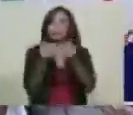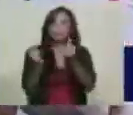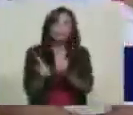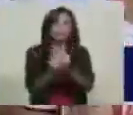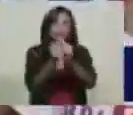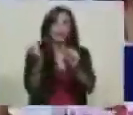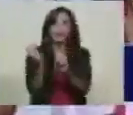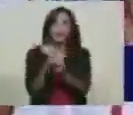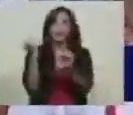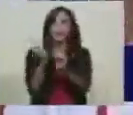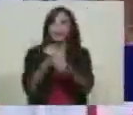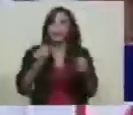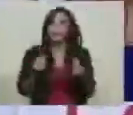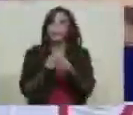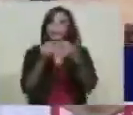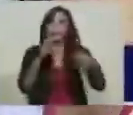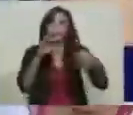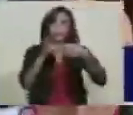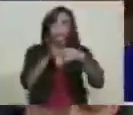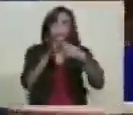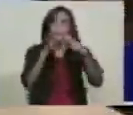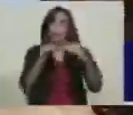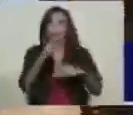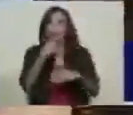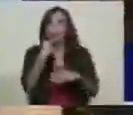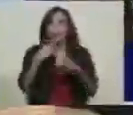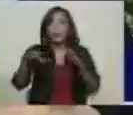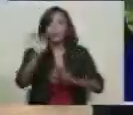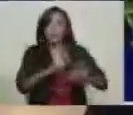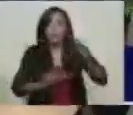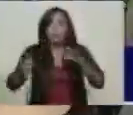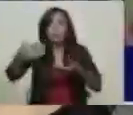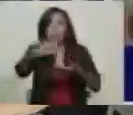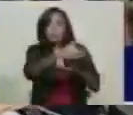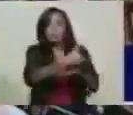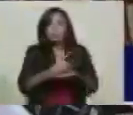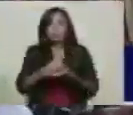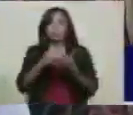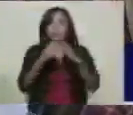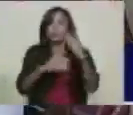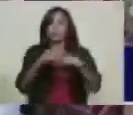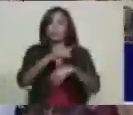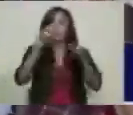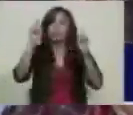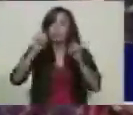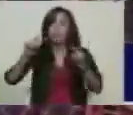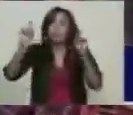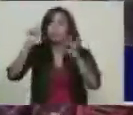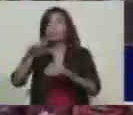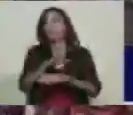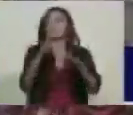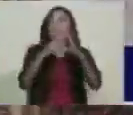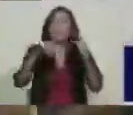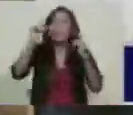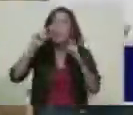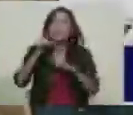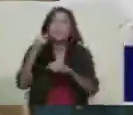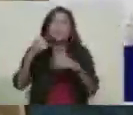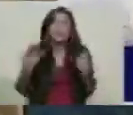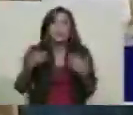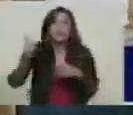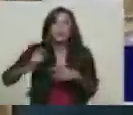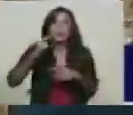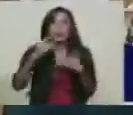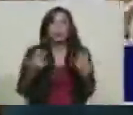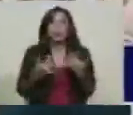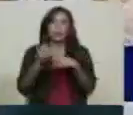para lograr la unidad en las fuerzas juveniles revolucionarias, haciendo entender a todos nuestros cuadros jóvenes lo necesario que